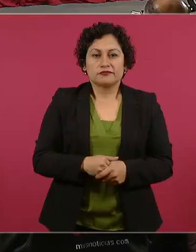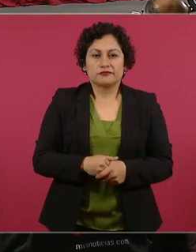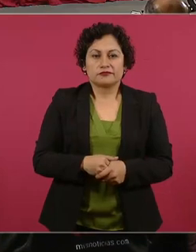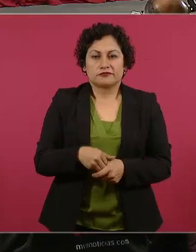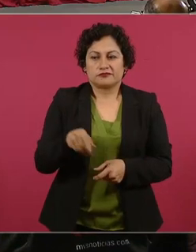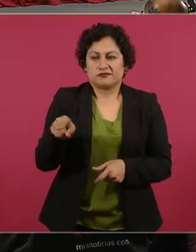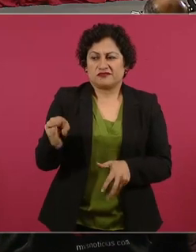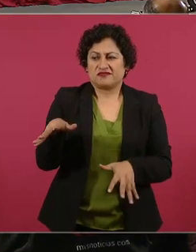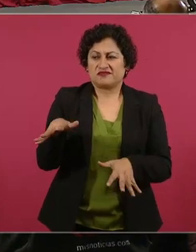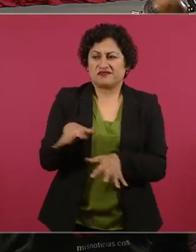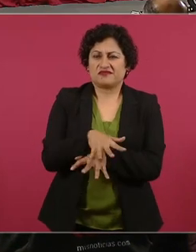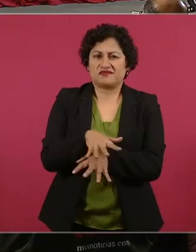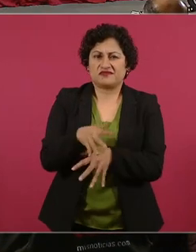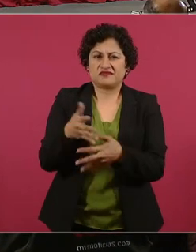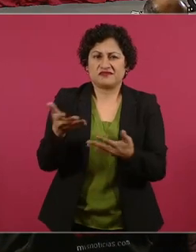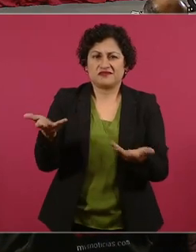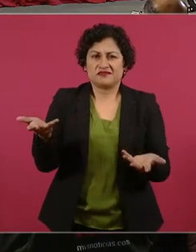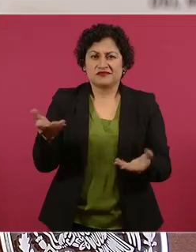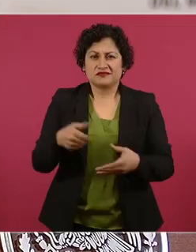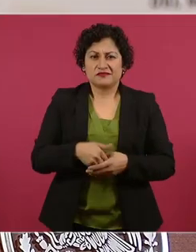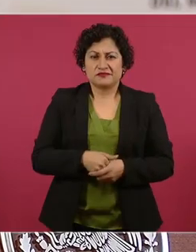facho,